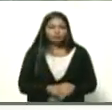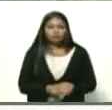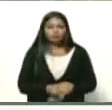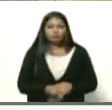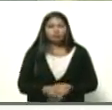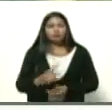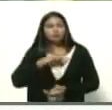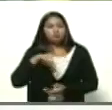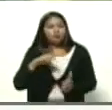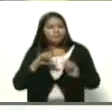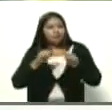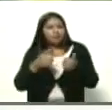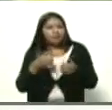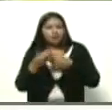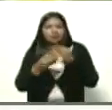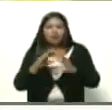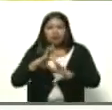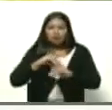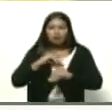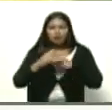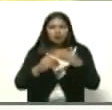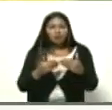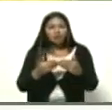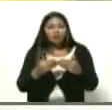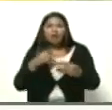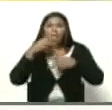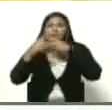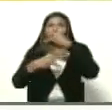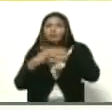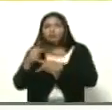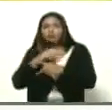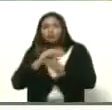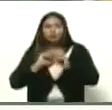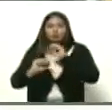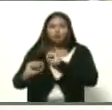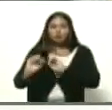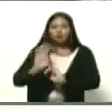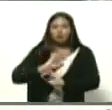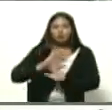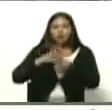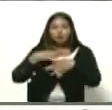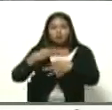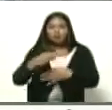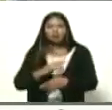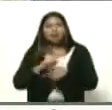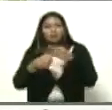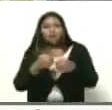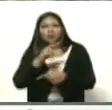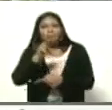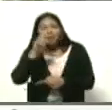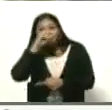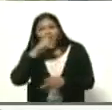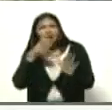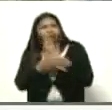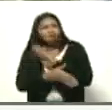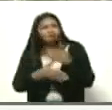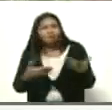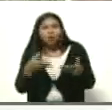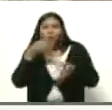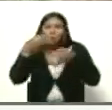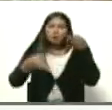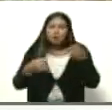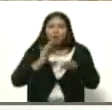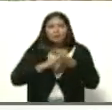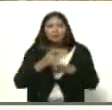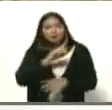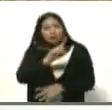comienzan a aceptar políticas que van en contra de su propio interés. Y luego de 20 años, Jordana, ¿qué ha pasado con la justicia? Porque